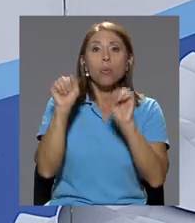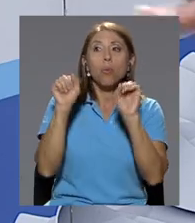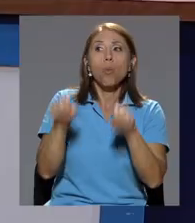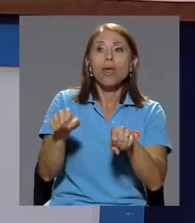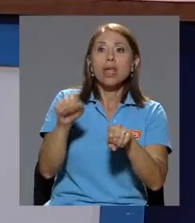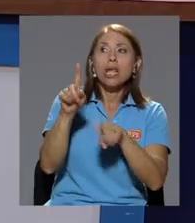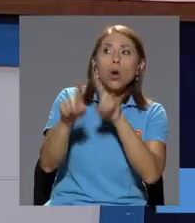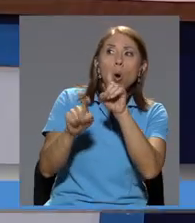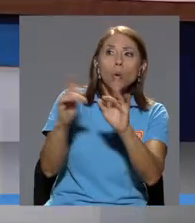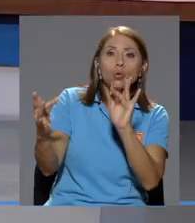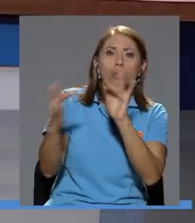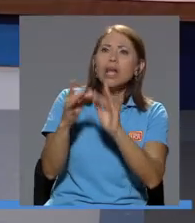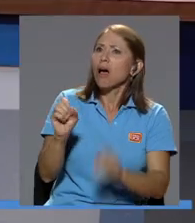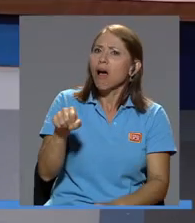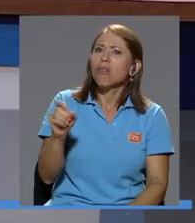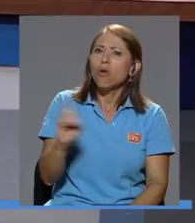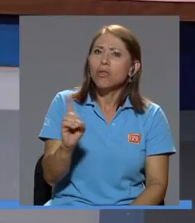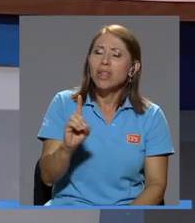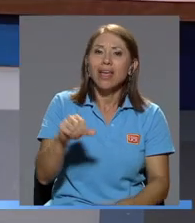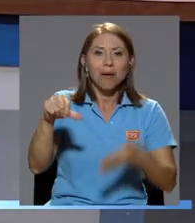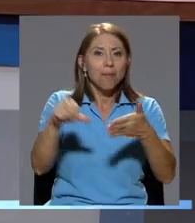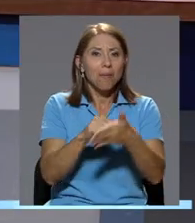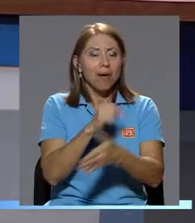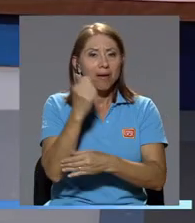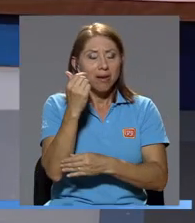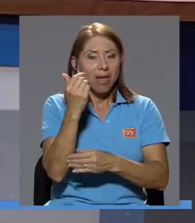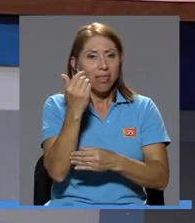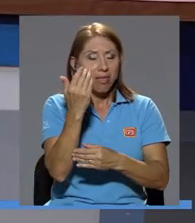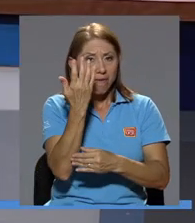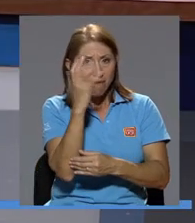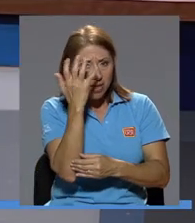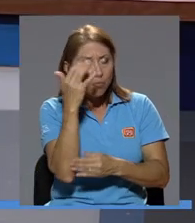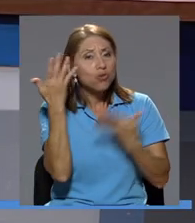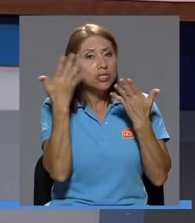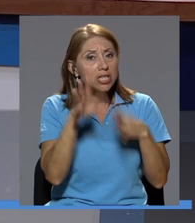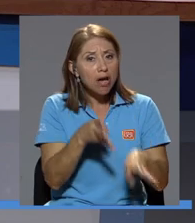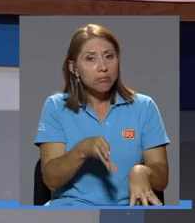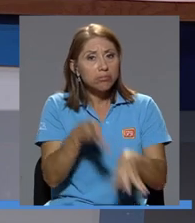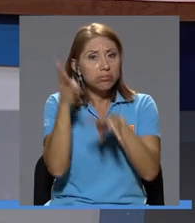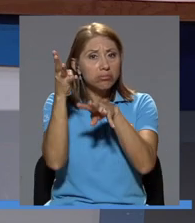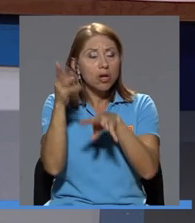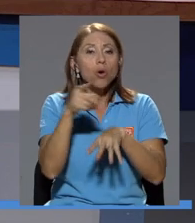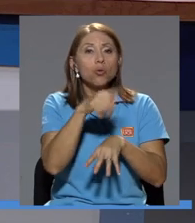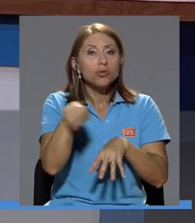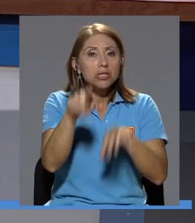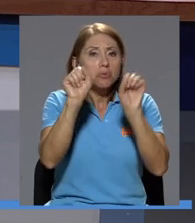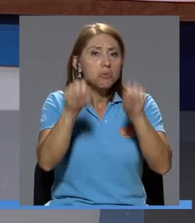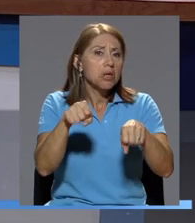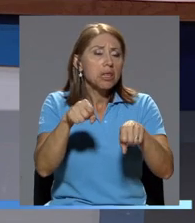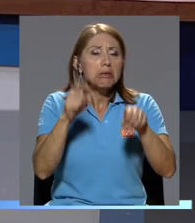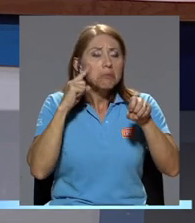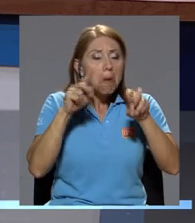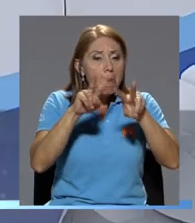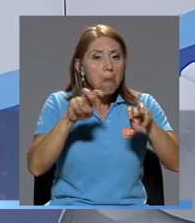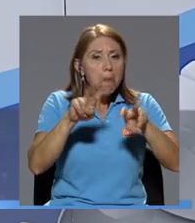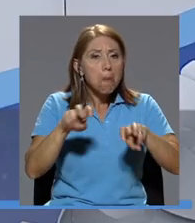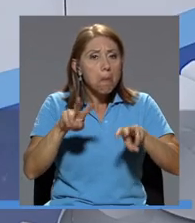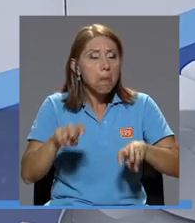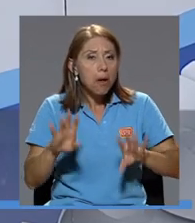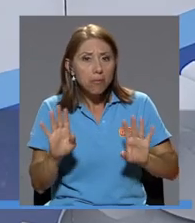se pueden consultar nuestra página de facebook ya lo estaba publicado ahí pueden revisarlo por cualquier situación que